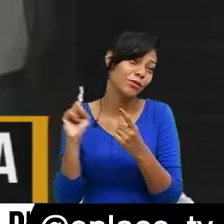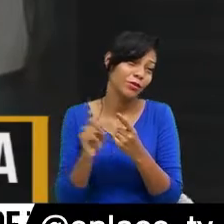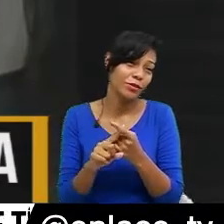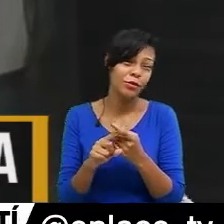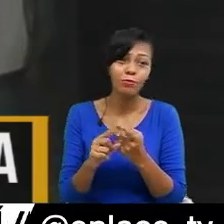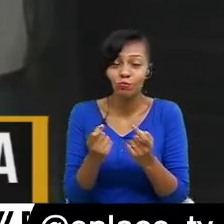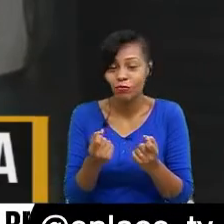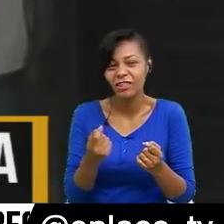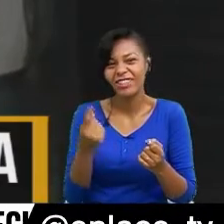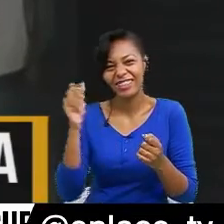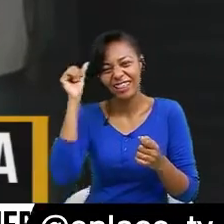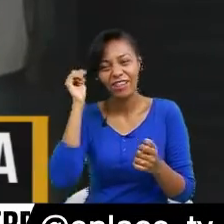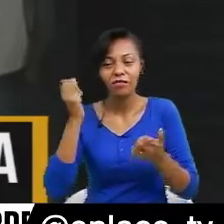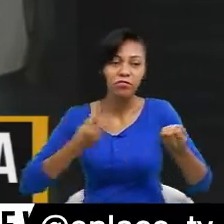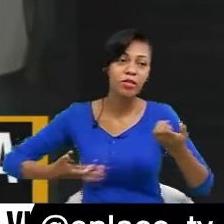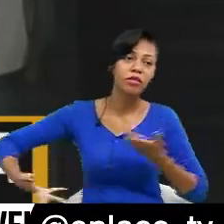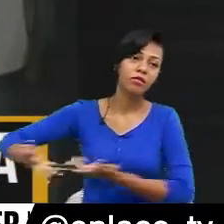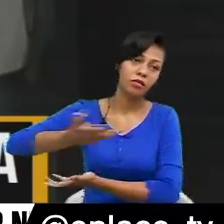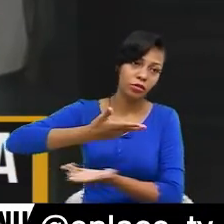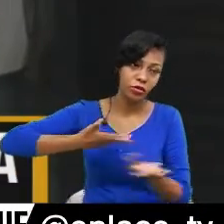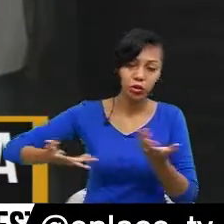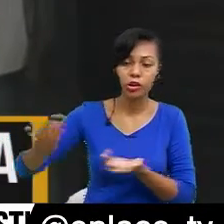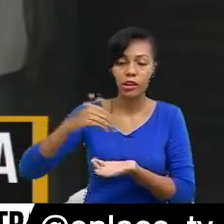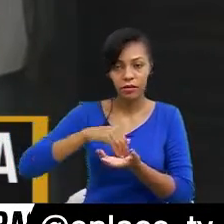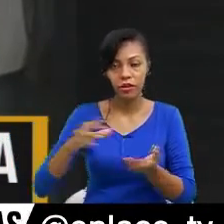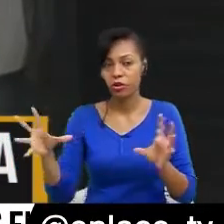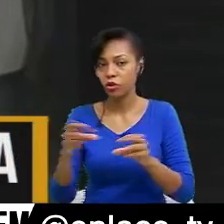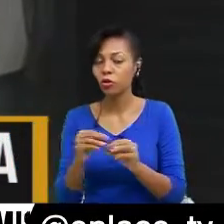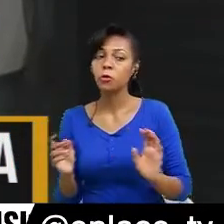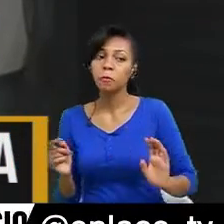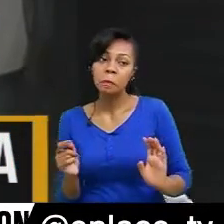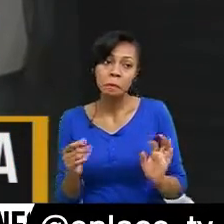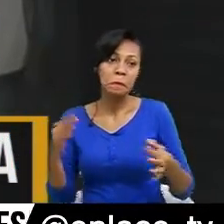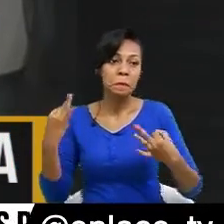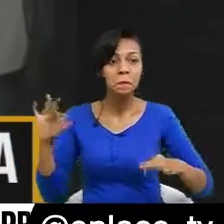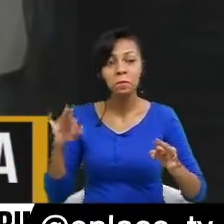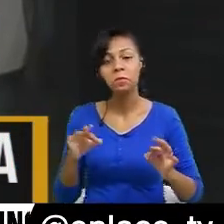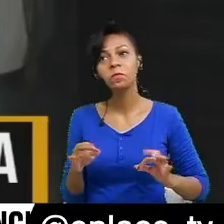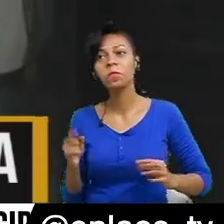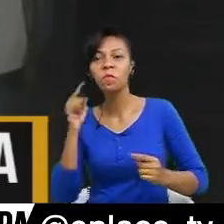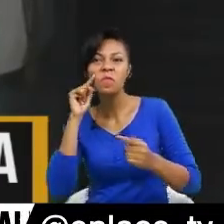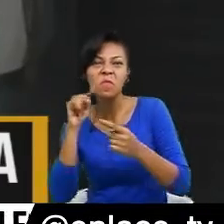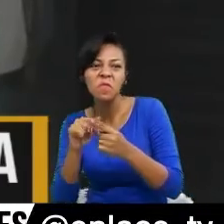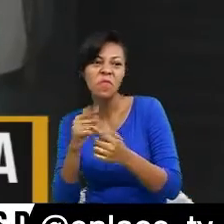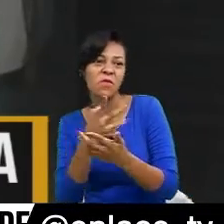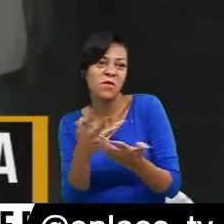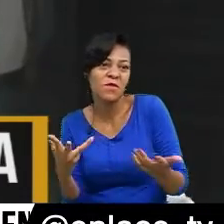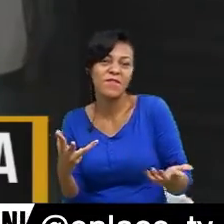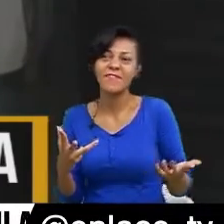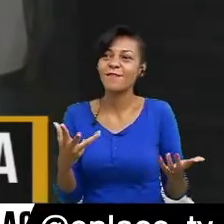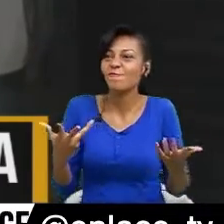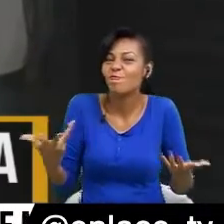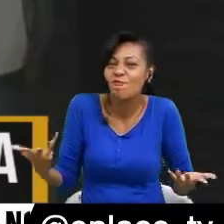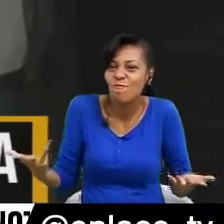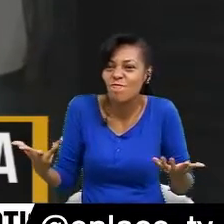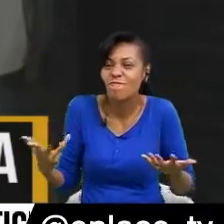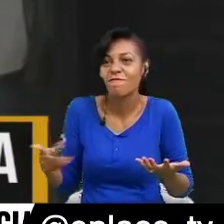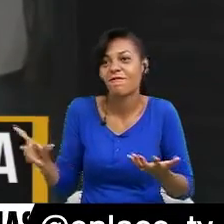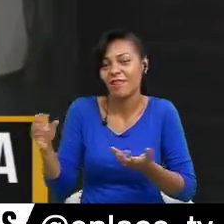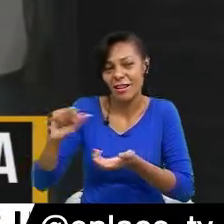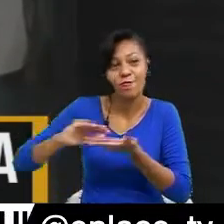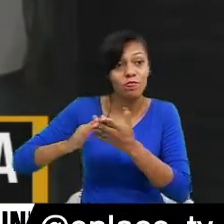durante 12 años del proceso de reintegración y mostrando lo poco que se ha podido construir con el apoyo de la comunidad, de